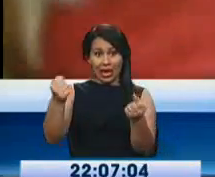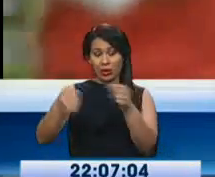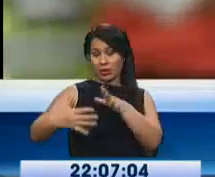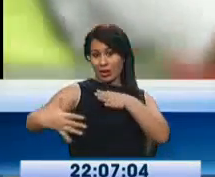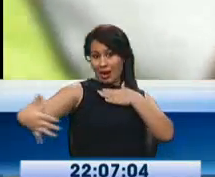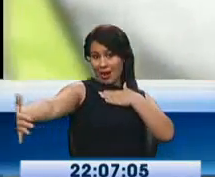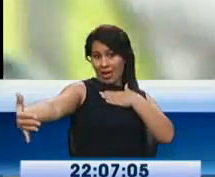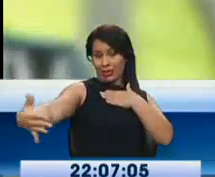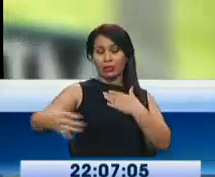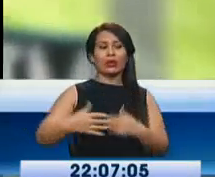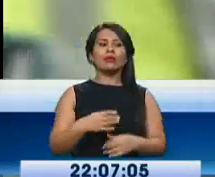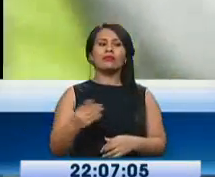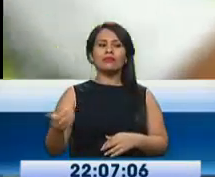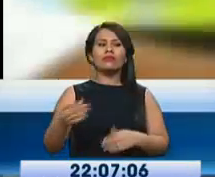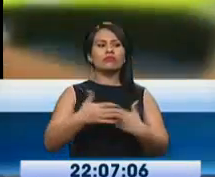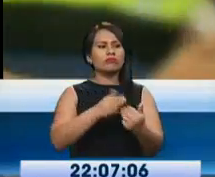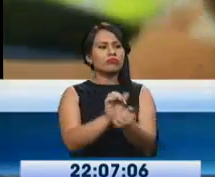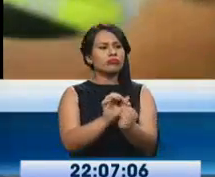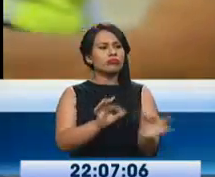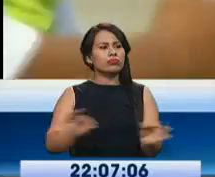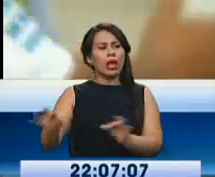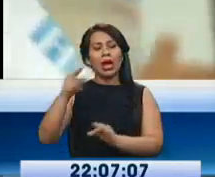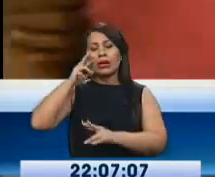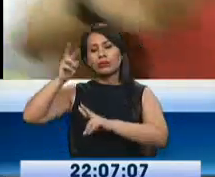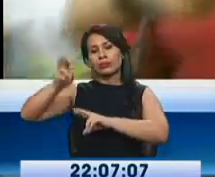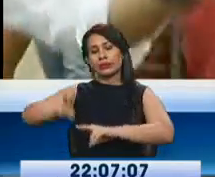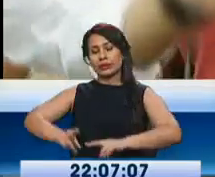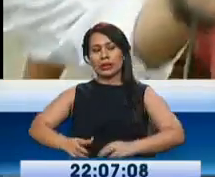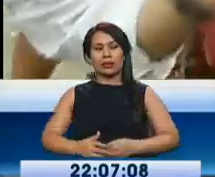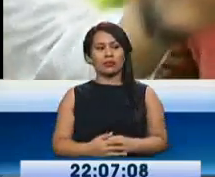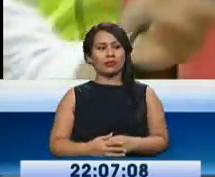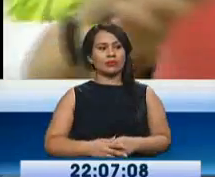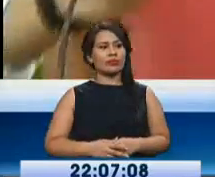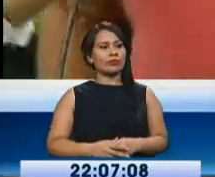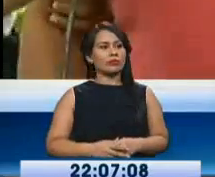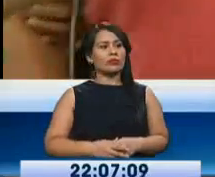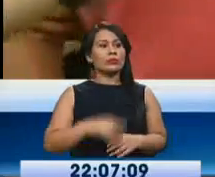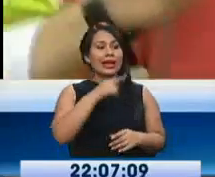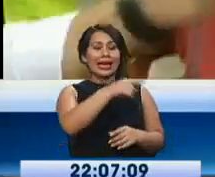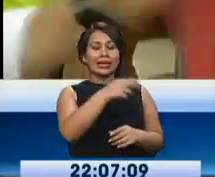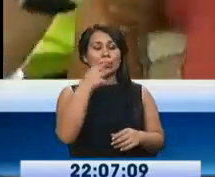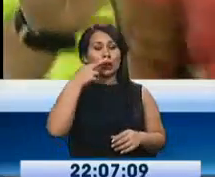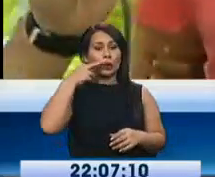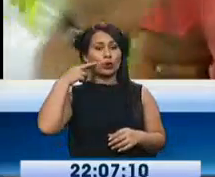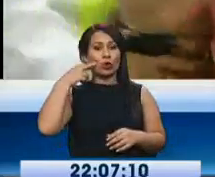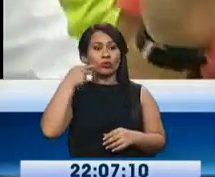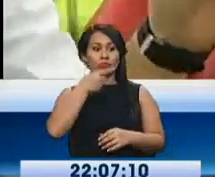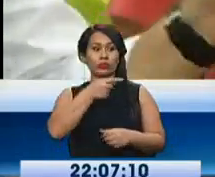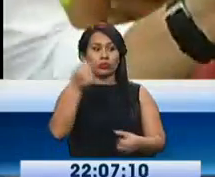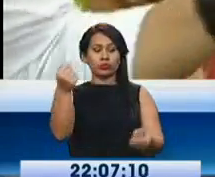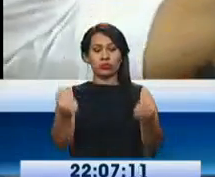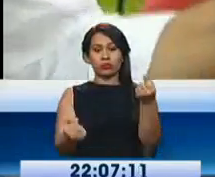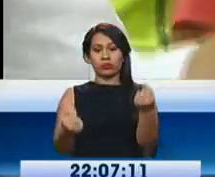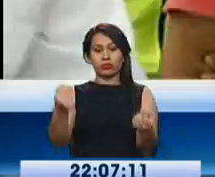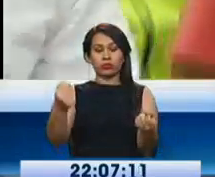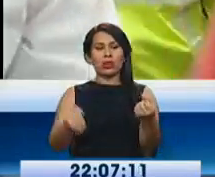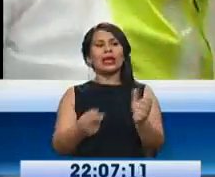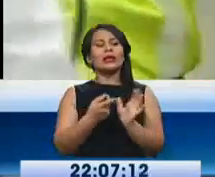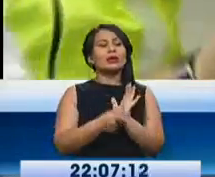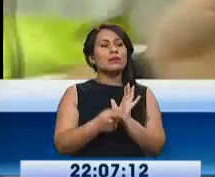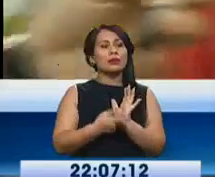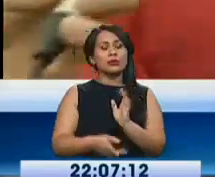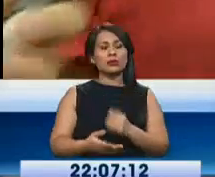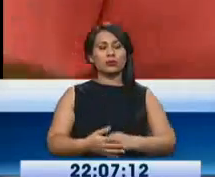camión plataforma era detenido para investigaciones. Señor, es el conductor de la grúa, señor. Correcto. Es el conductor de la grúa. ¿Qué había pasado? Cuénteme.